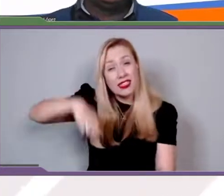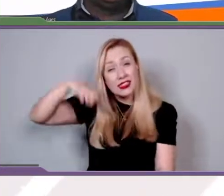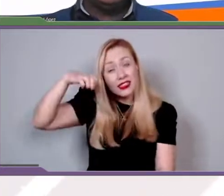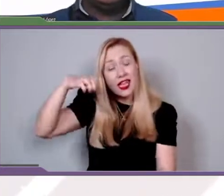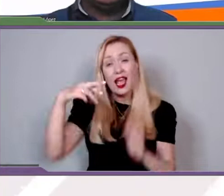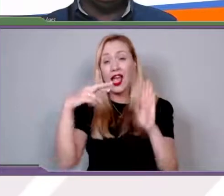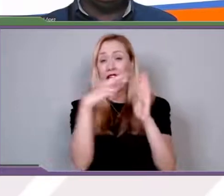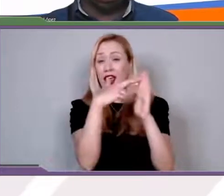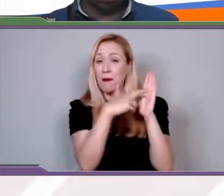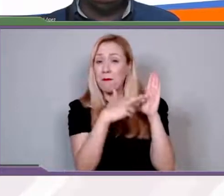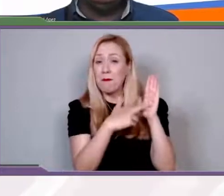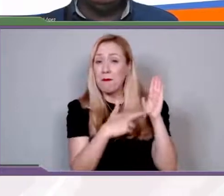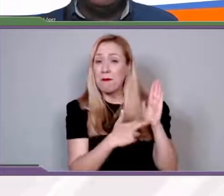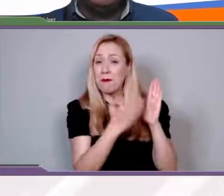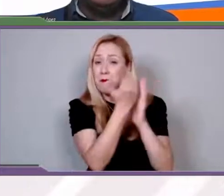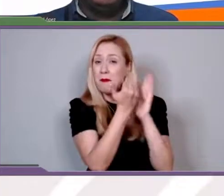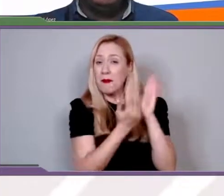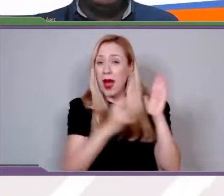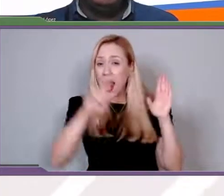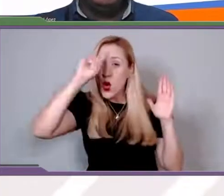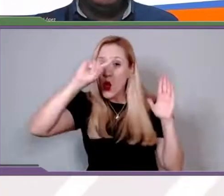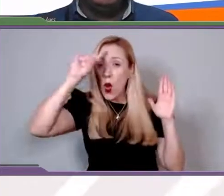pero